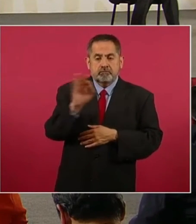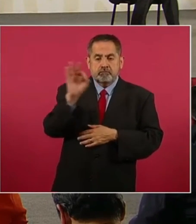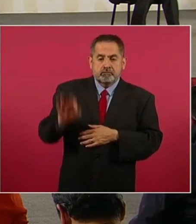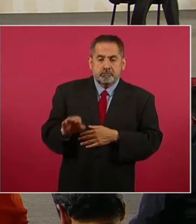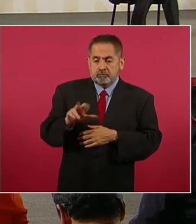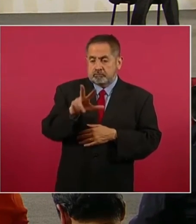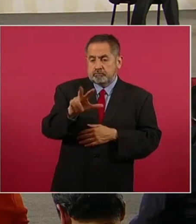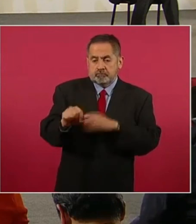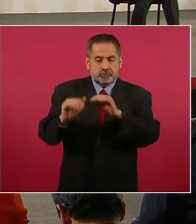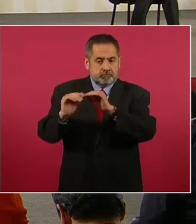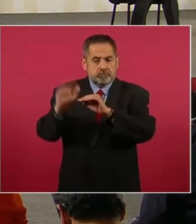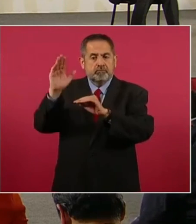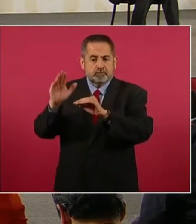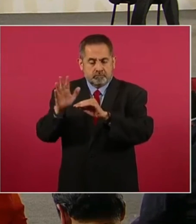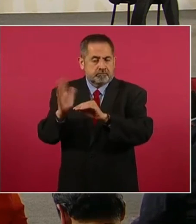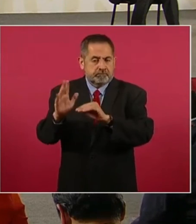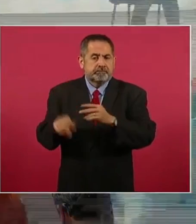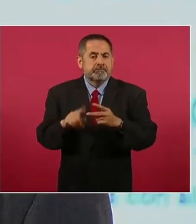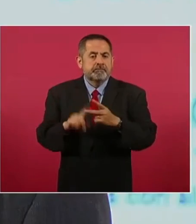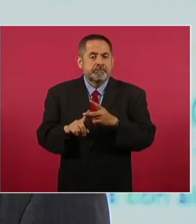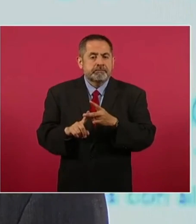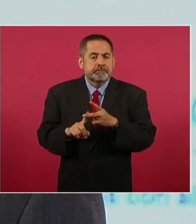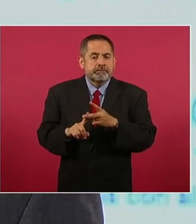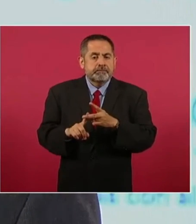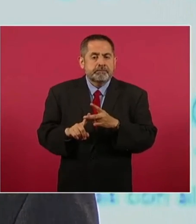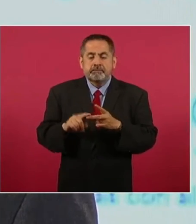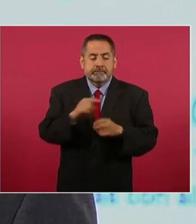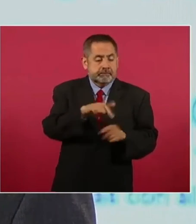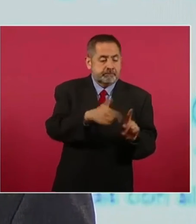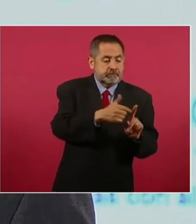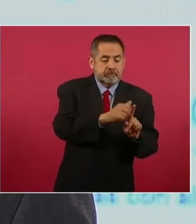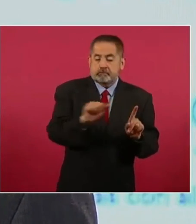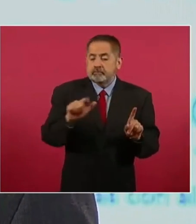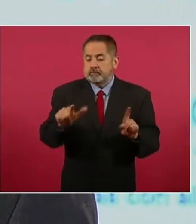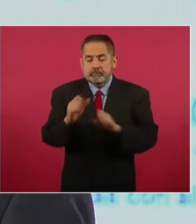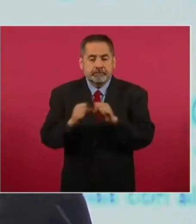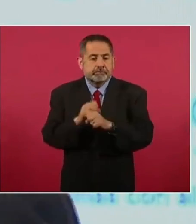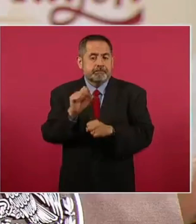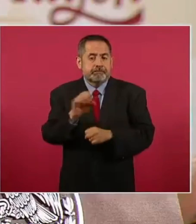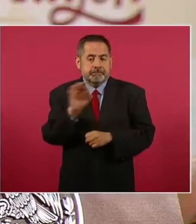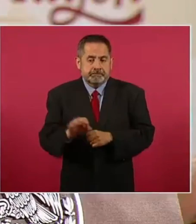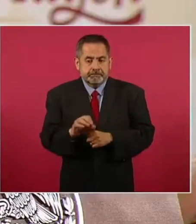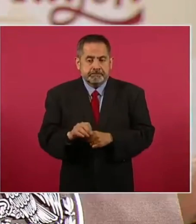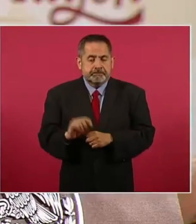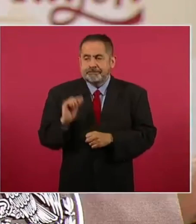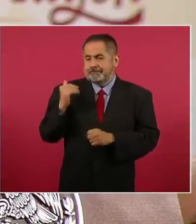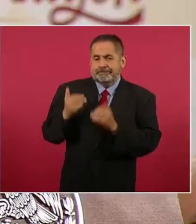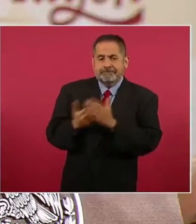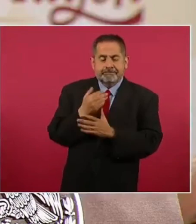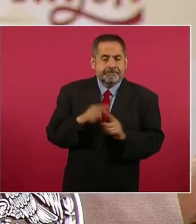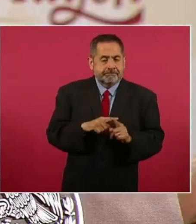de 18 años en adelante, 60% de las personas de 12 a 17 años y el conjunto más